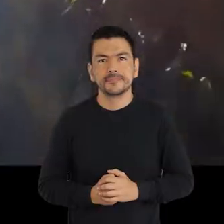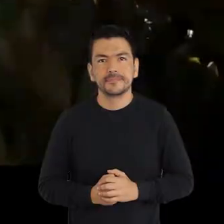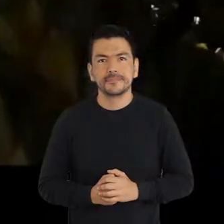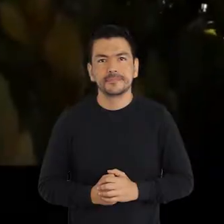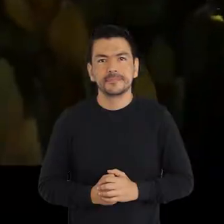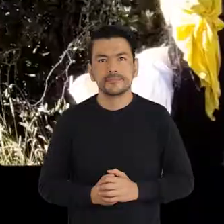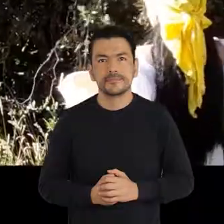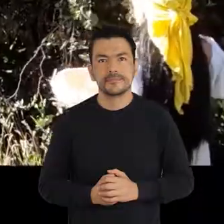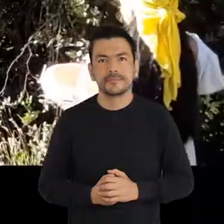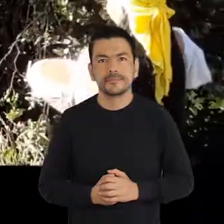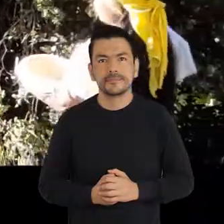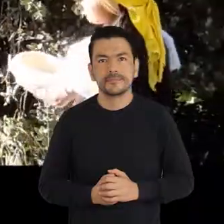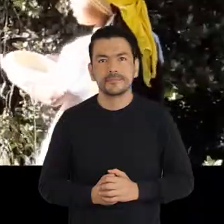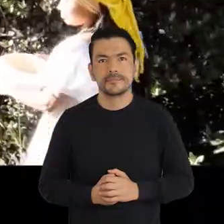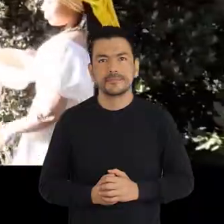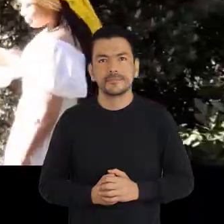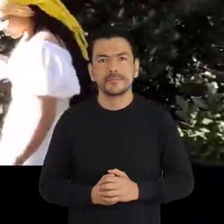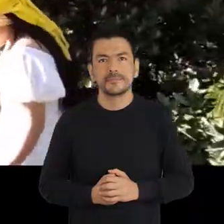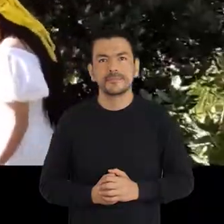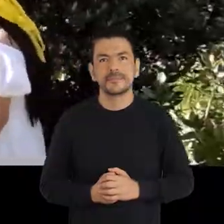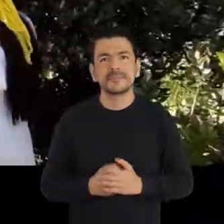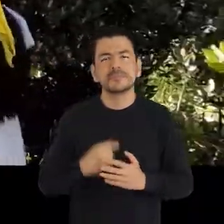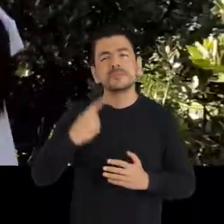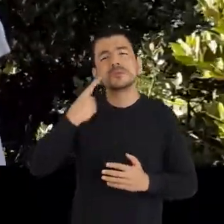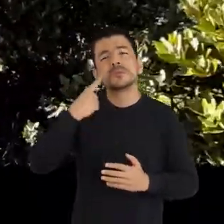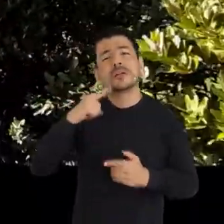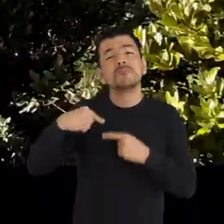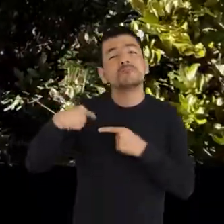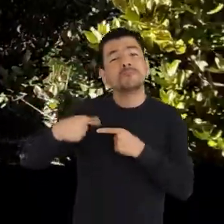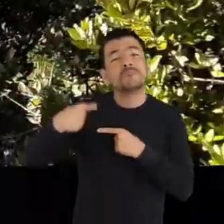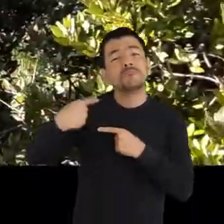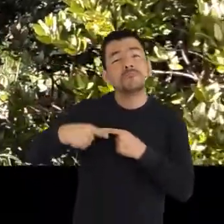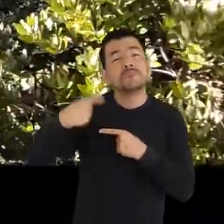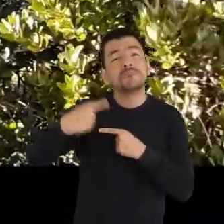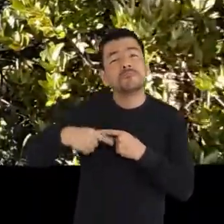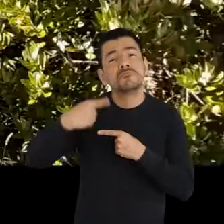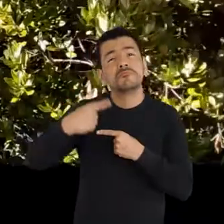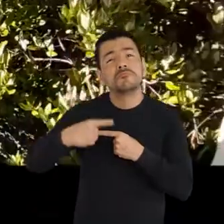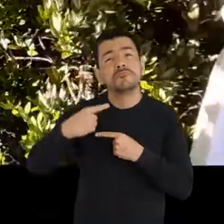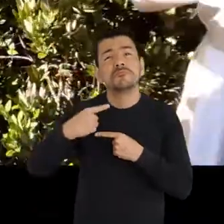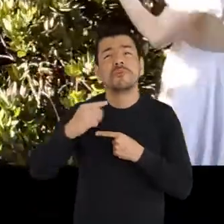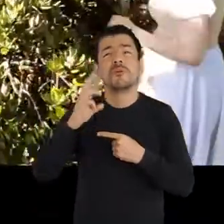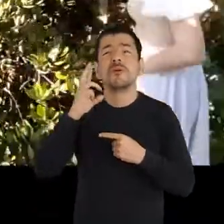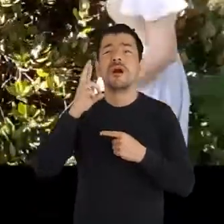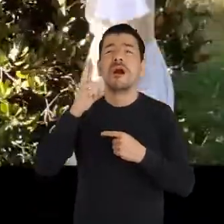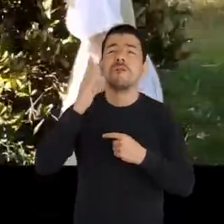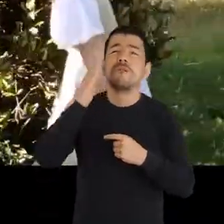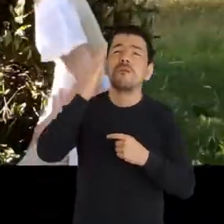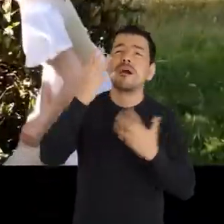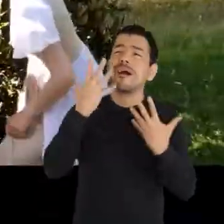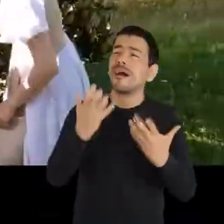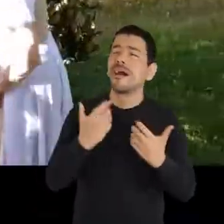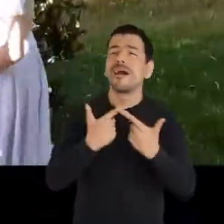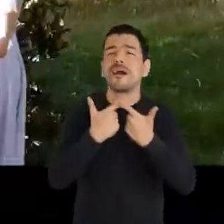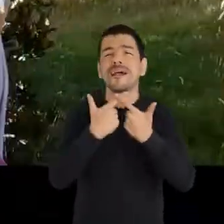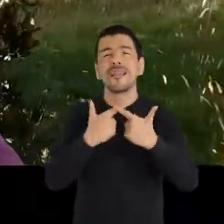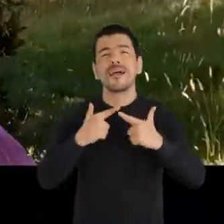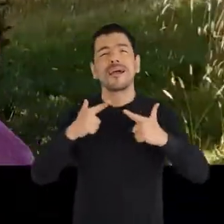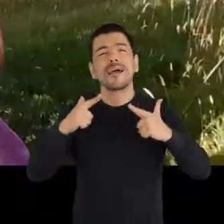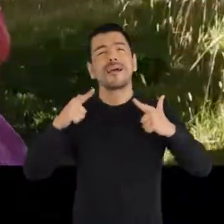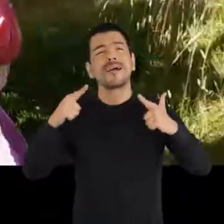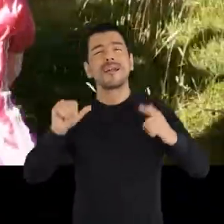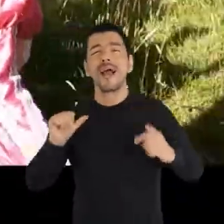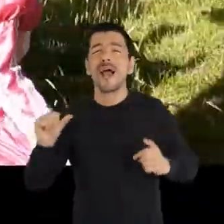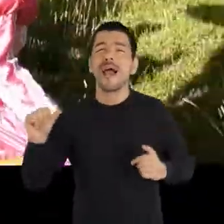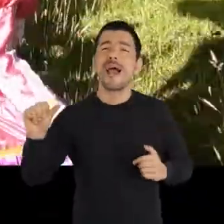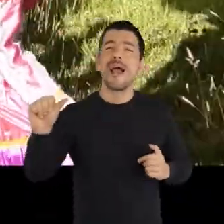Con cada nueva salida del sol, nuestra esperanza de un día caminar como mujeres y hombres libres de prejuicios